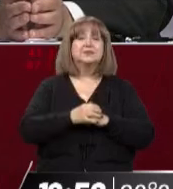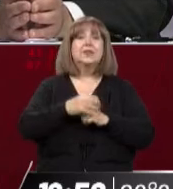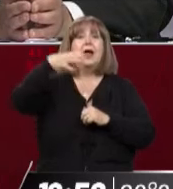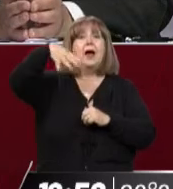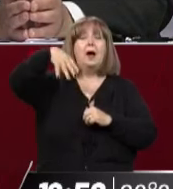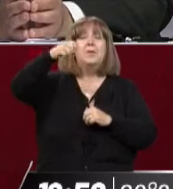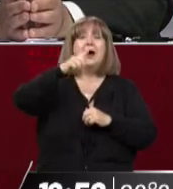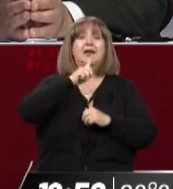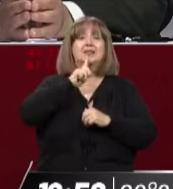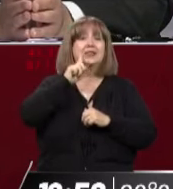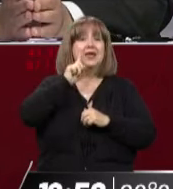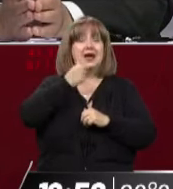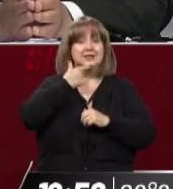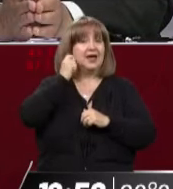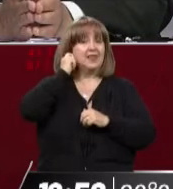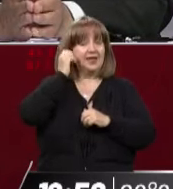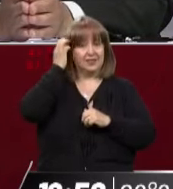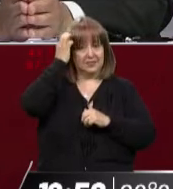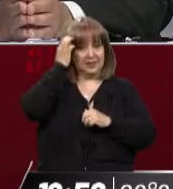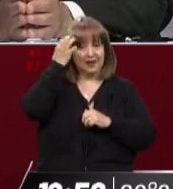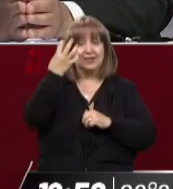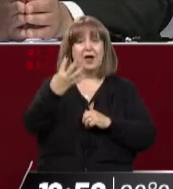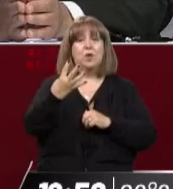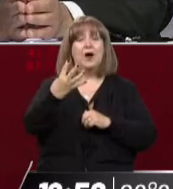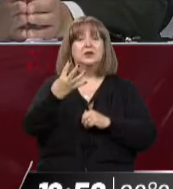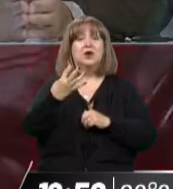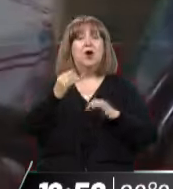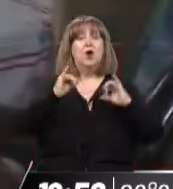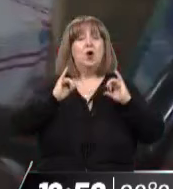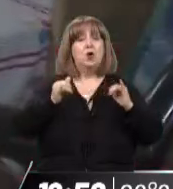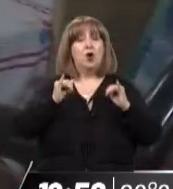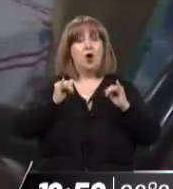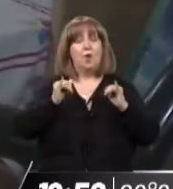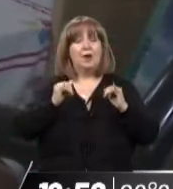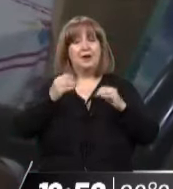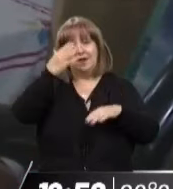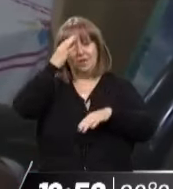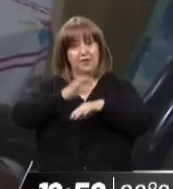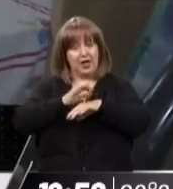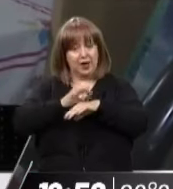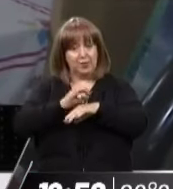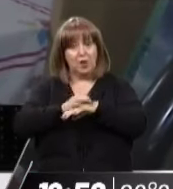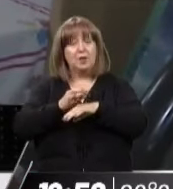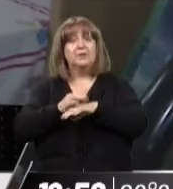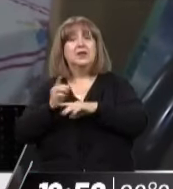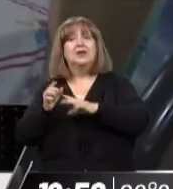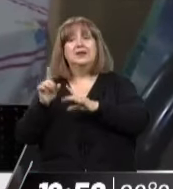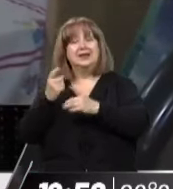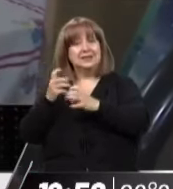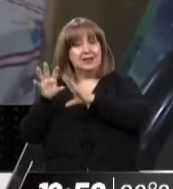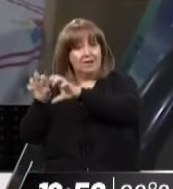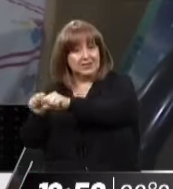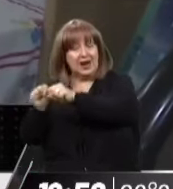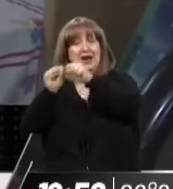Matías de 34 años es un joven esquizofrénico que tenía que ser trasladado a un hospital psiquiátrico sin